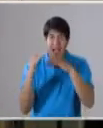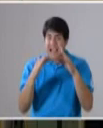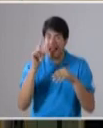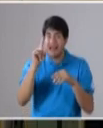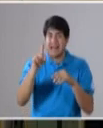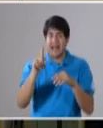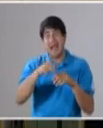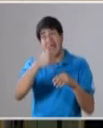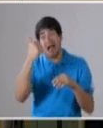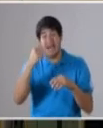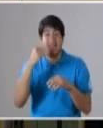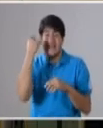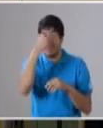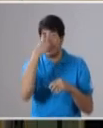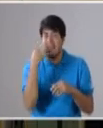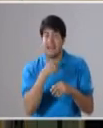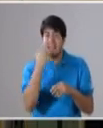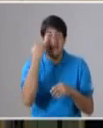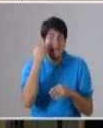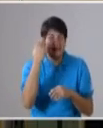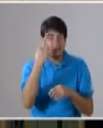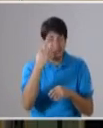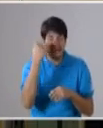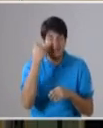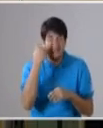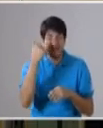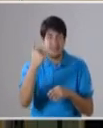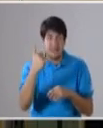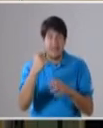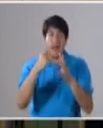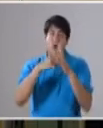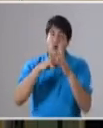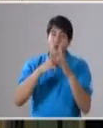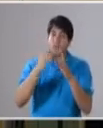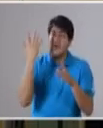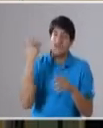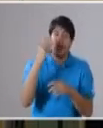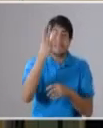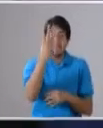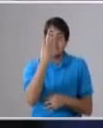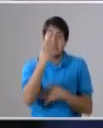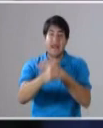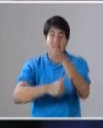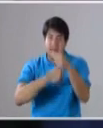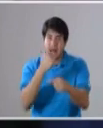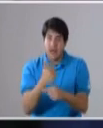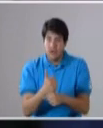¿Cuándo empezó? Si mucho, hace 3 años.